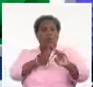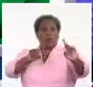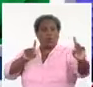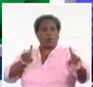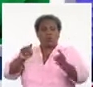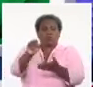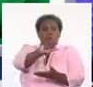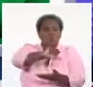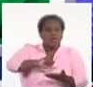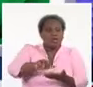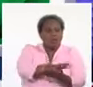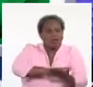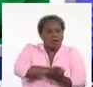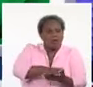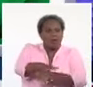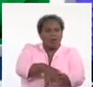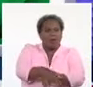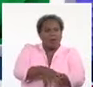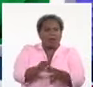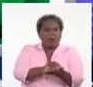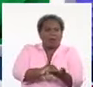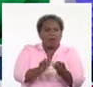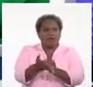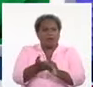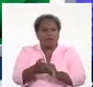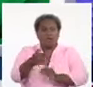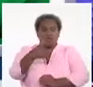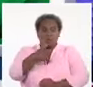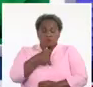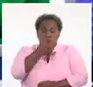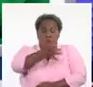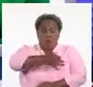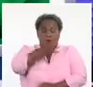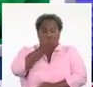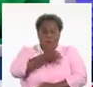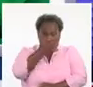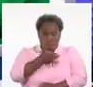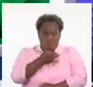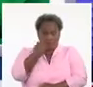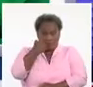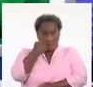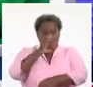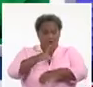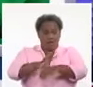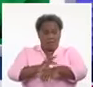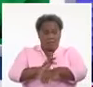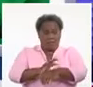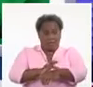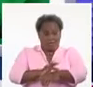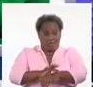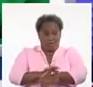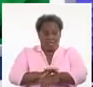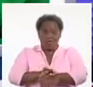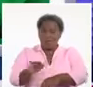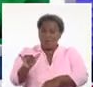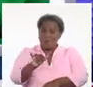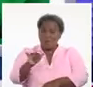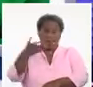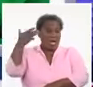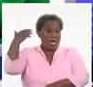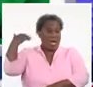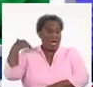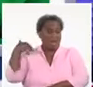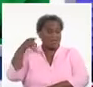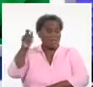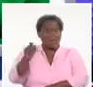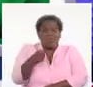y yo hago un paréntesis con las comorbilidades, porque ya no es la persona esa muy